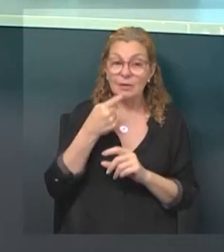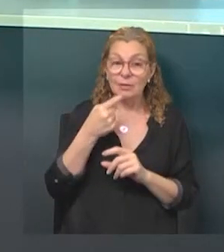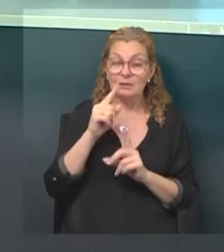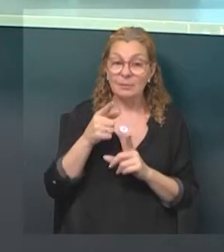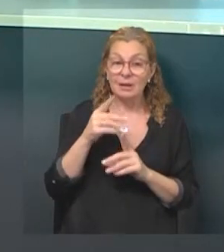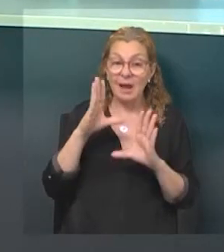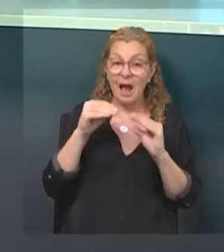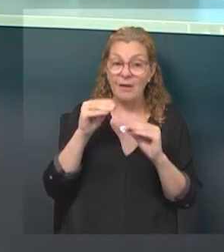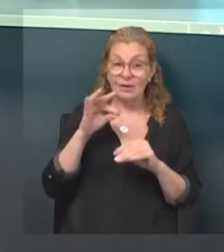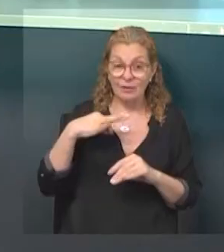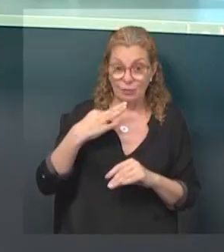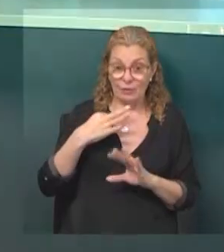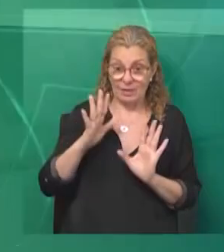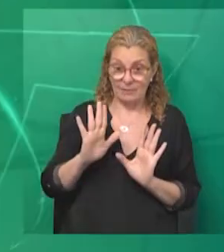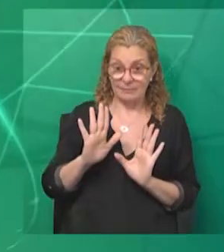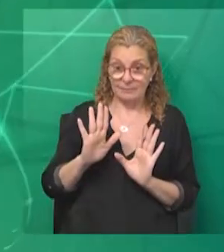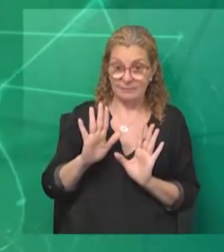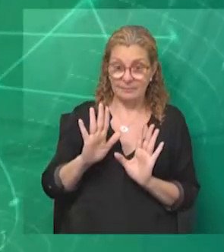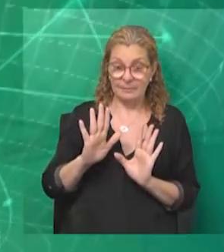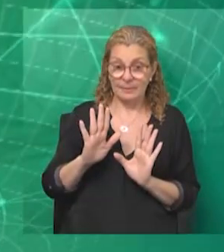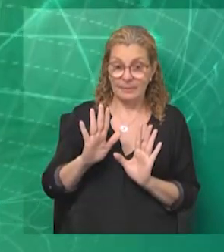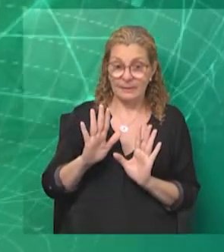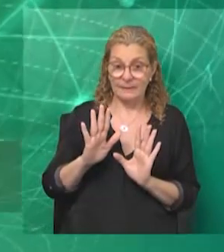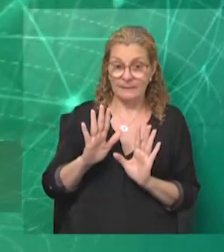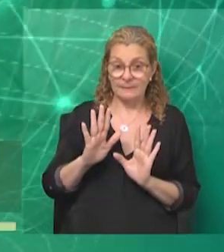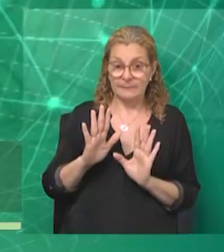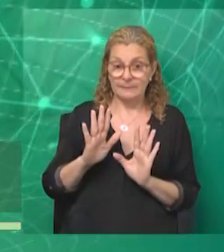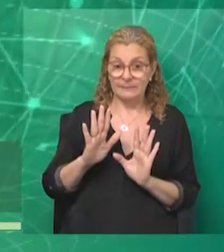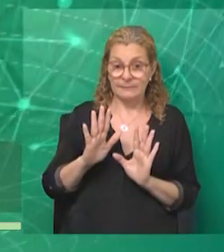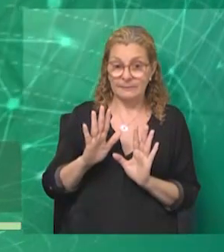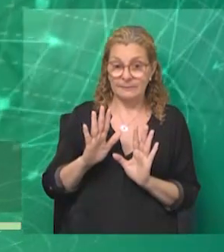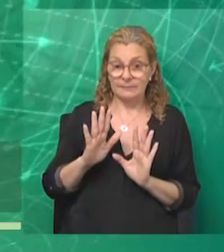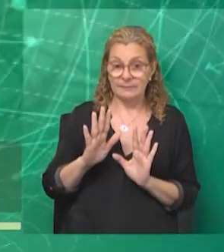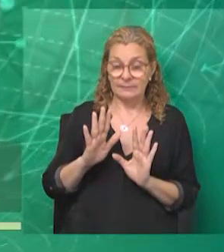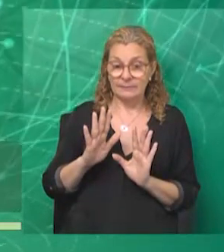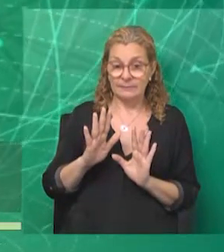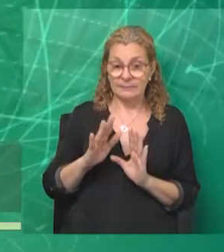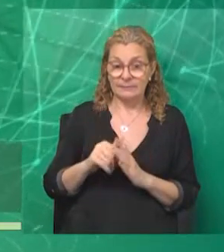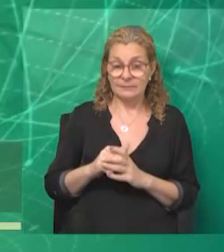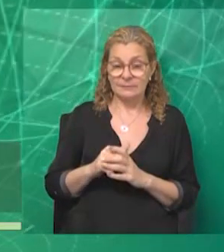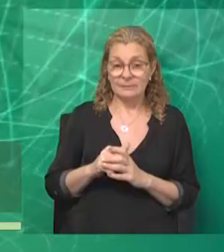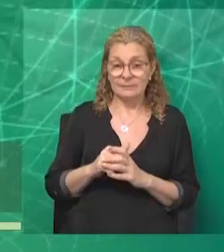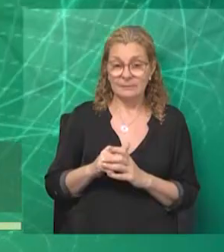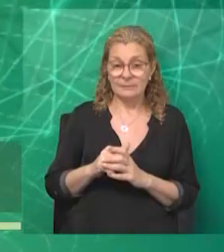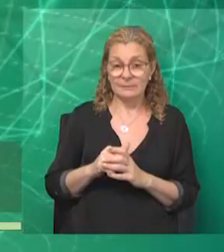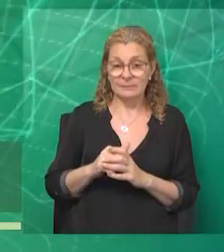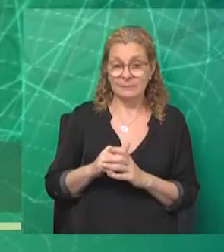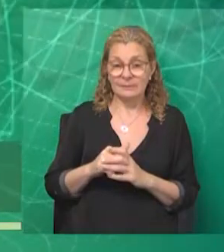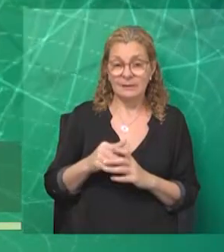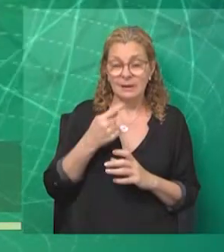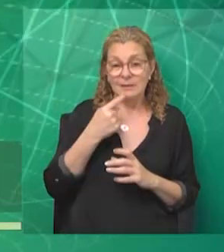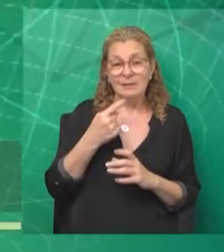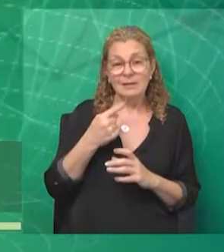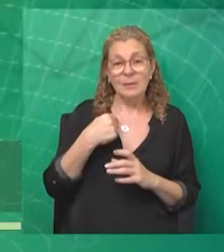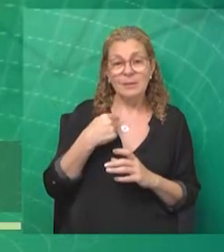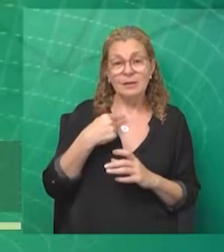a que hable de su vida en la tasa general municipal recibieron 66 millones de dó a m djame tranquilo déjame laburar a mí